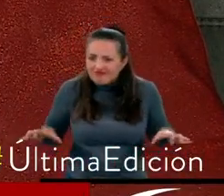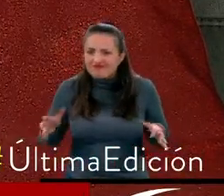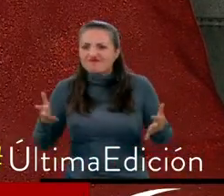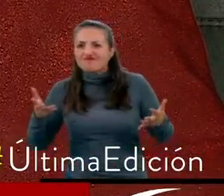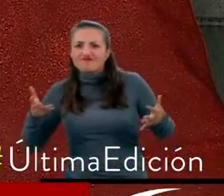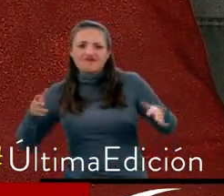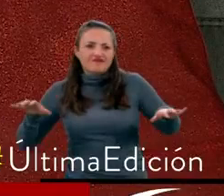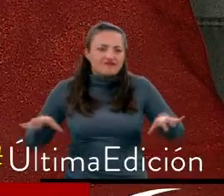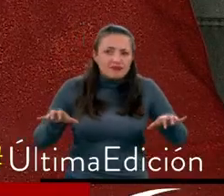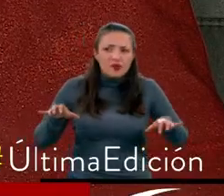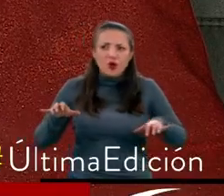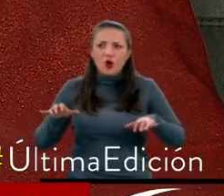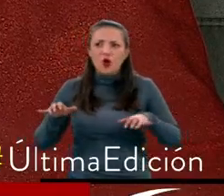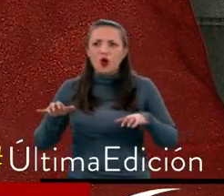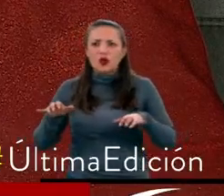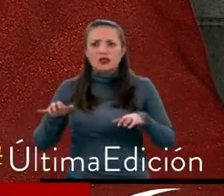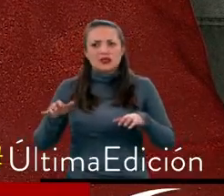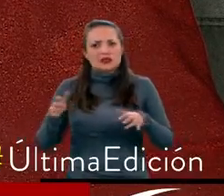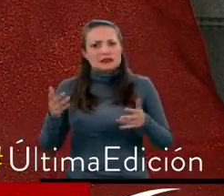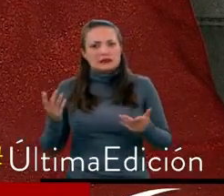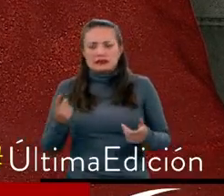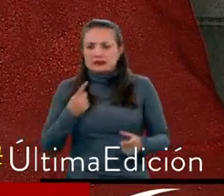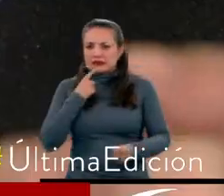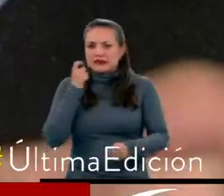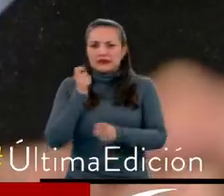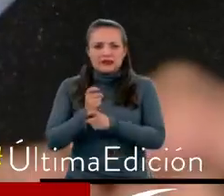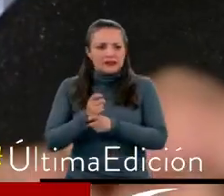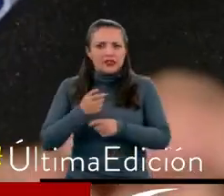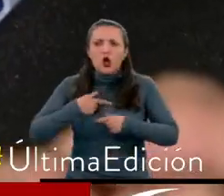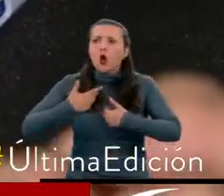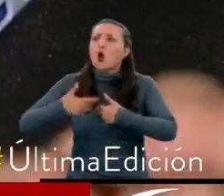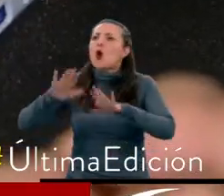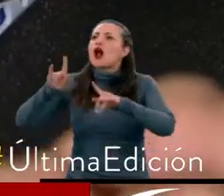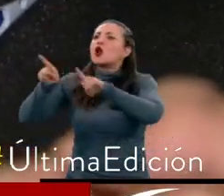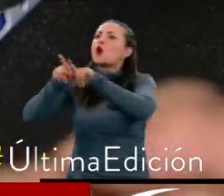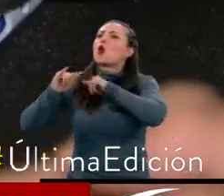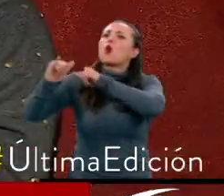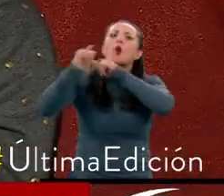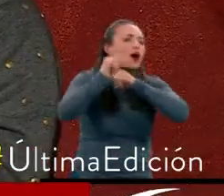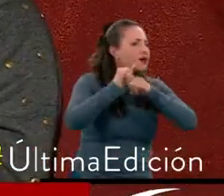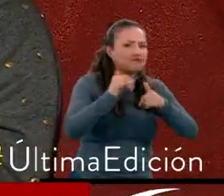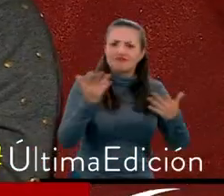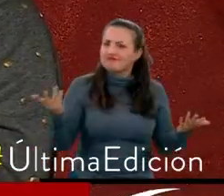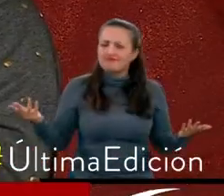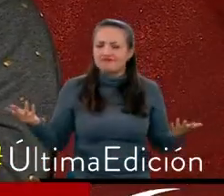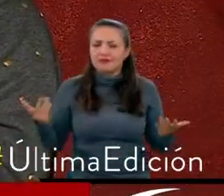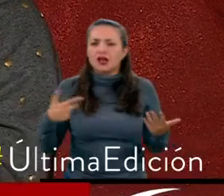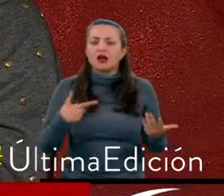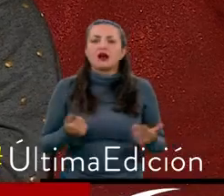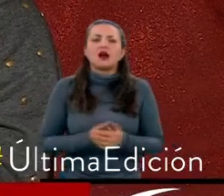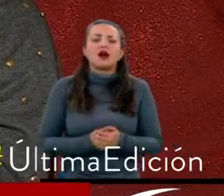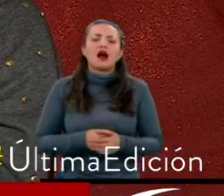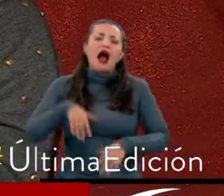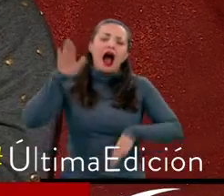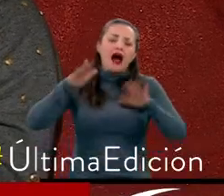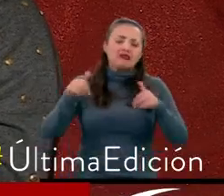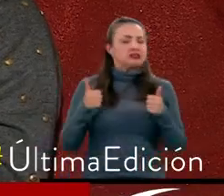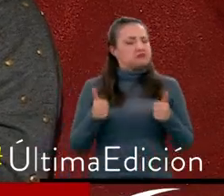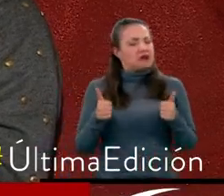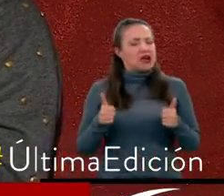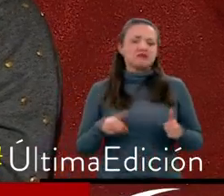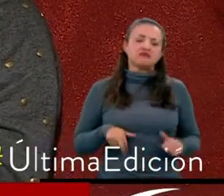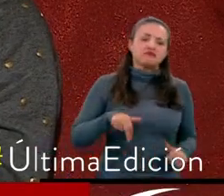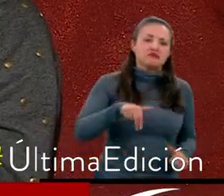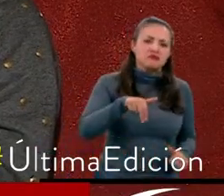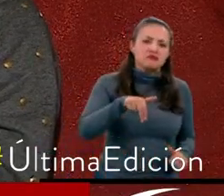que, digamos, cualquier persona puede. A veces unos días estamos bien, nos levantamos, podemos caminar,